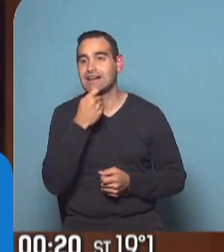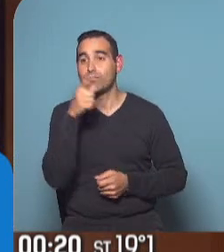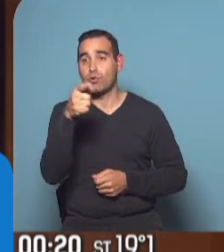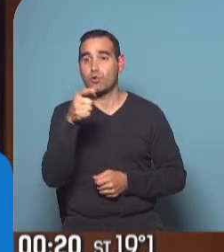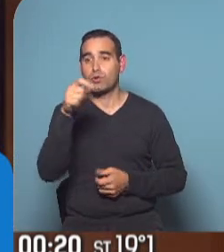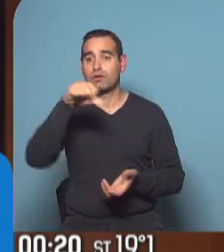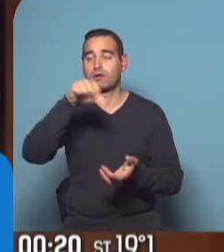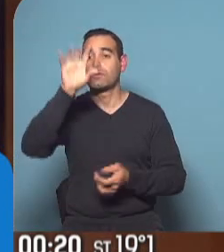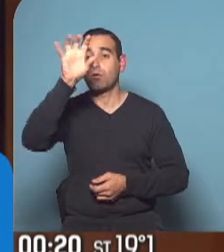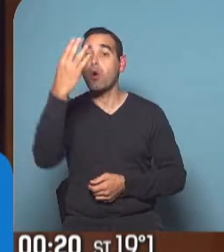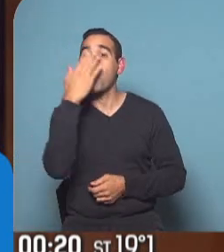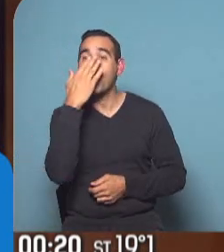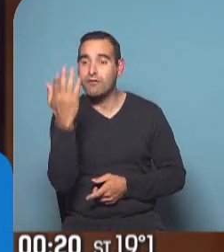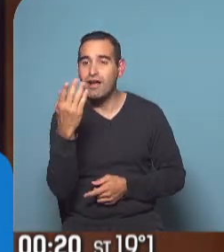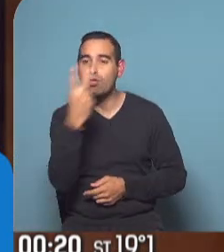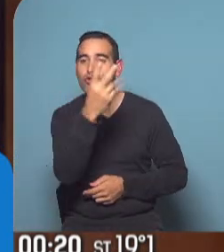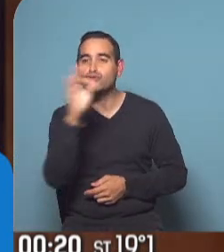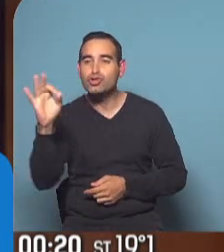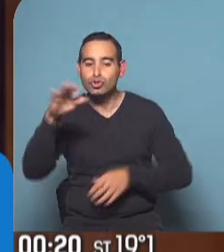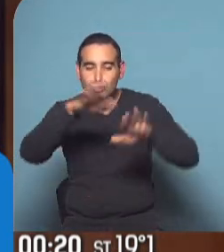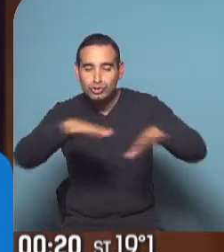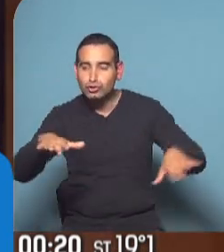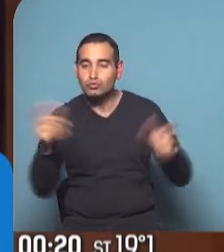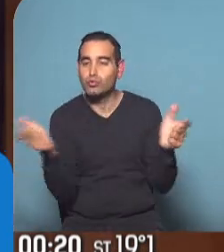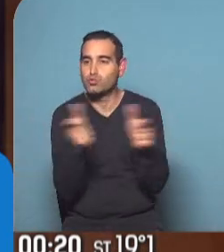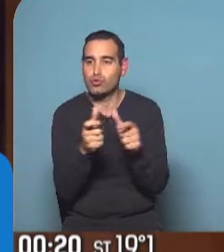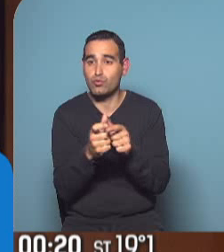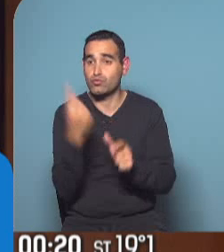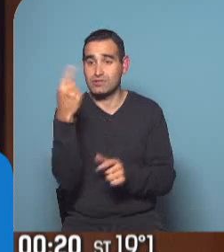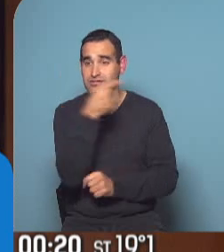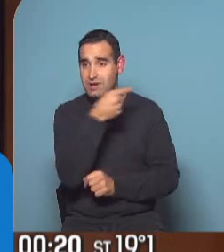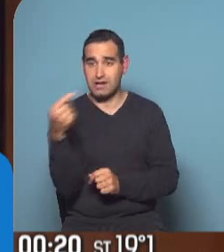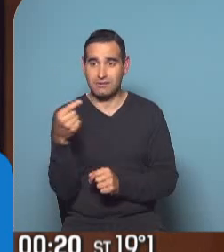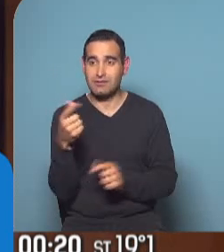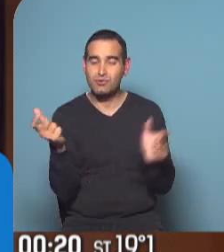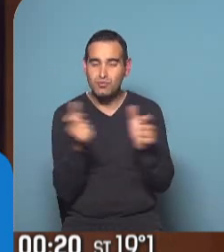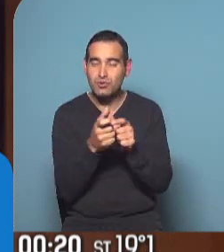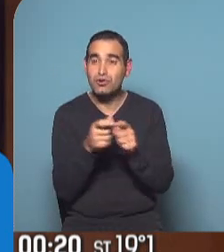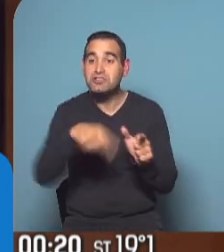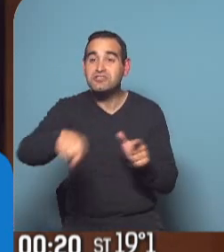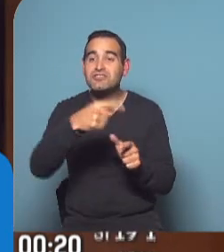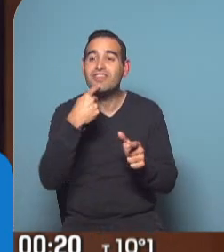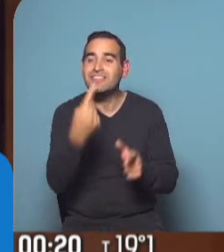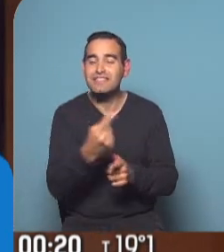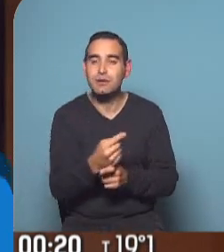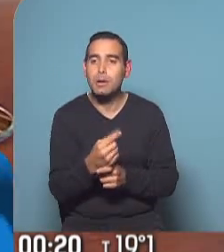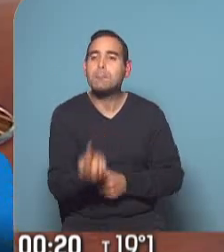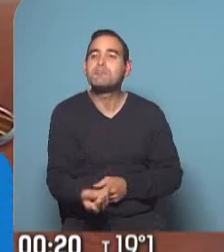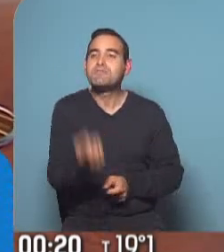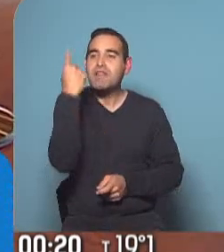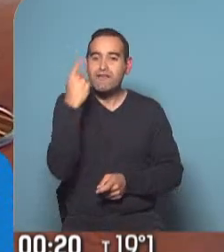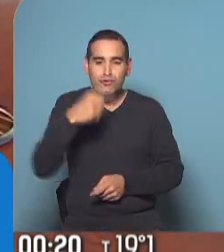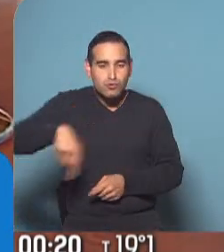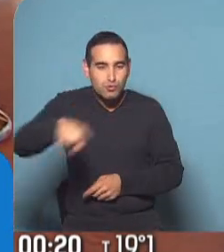están 200 chicos reunidos hace una semana y dicen es la primera vez que estamos juntos